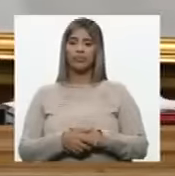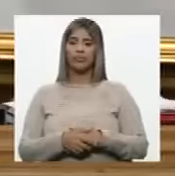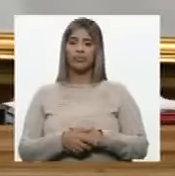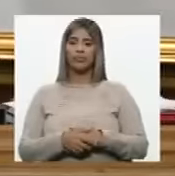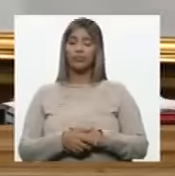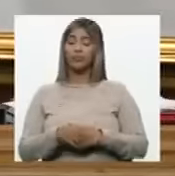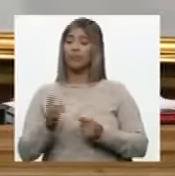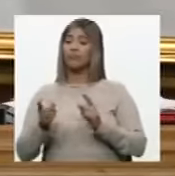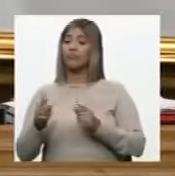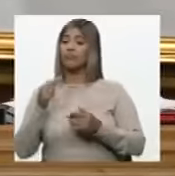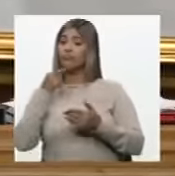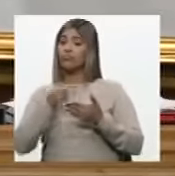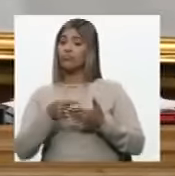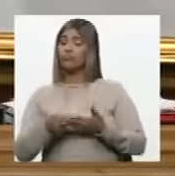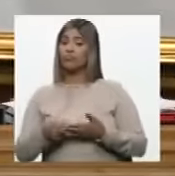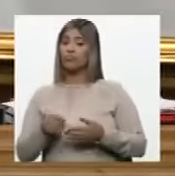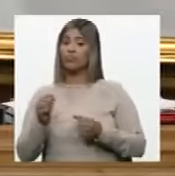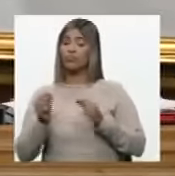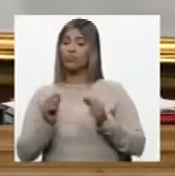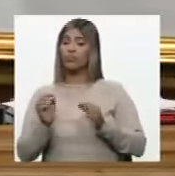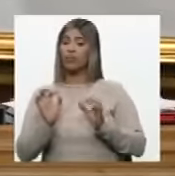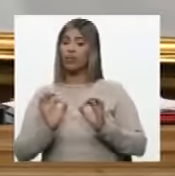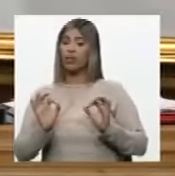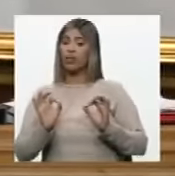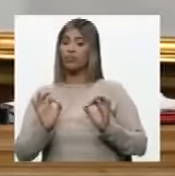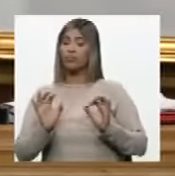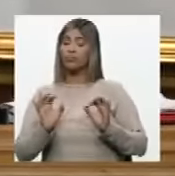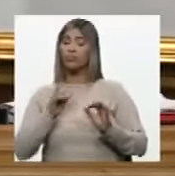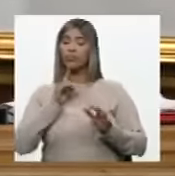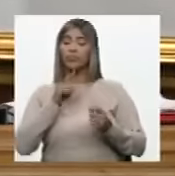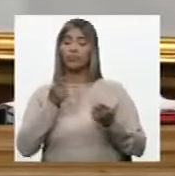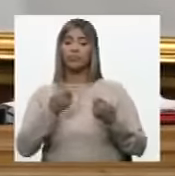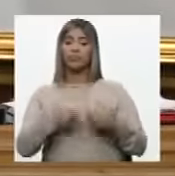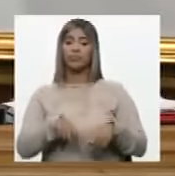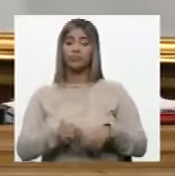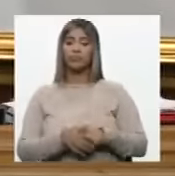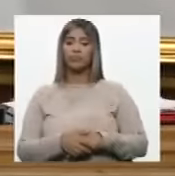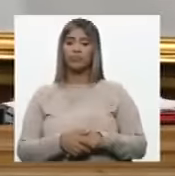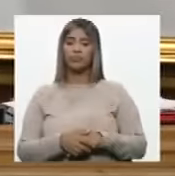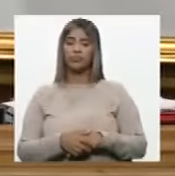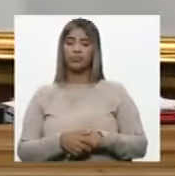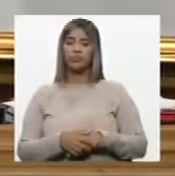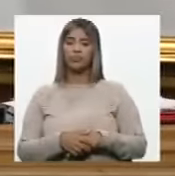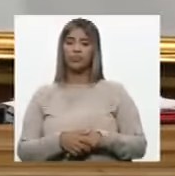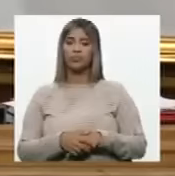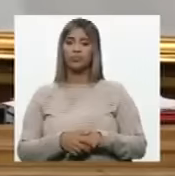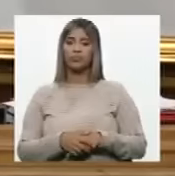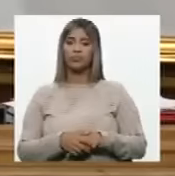Nadie más anotando derecho a palabra. Se va a cerrar. Se cierra.